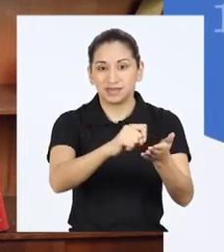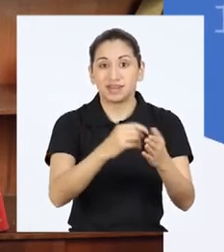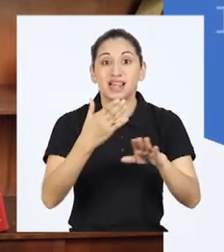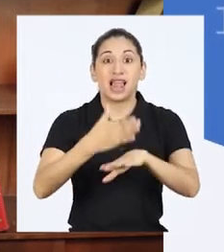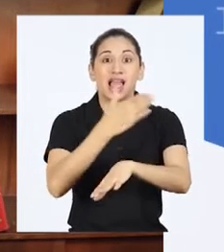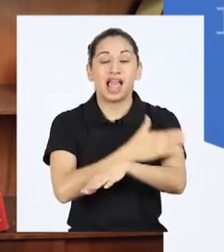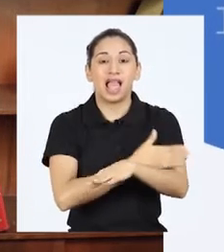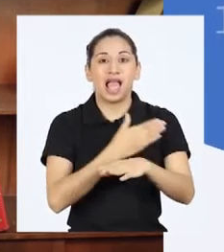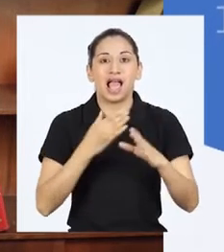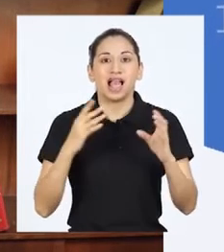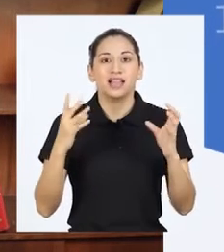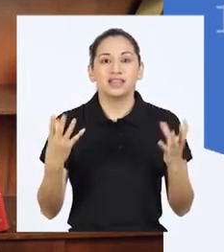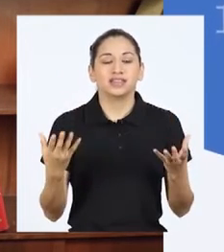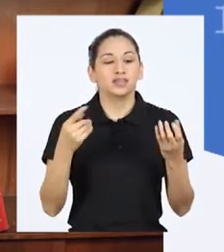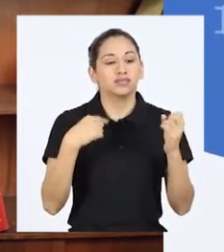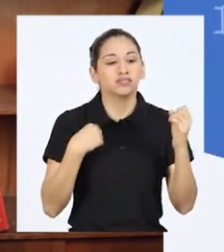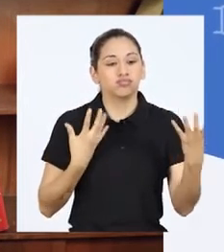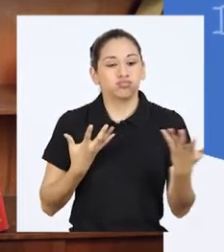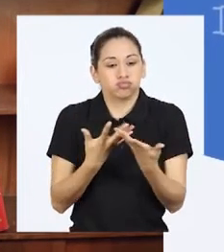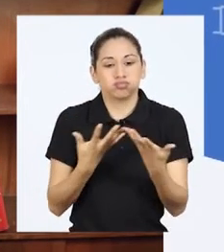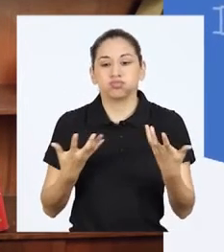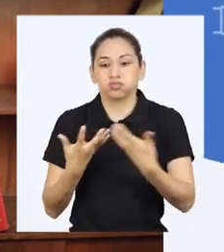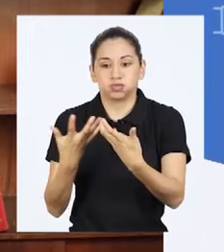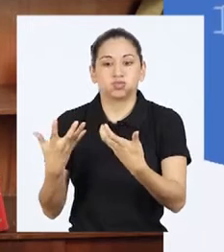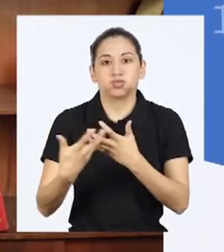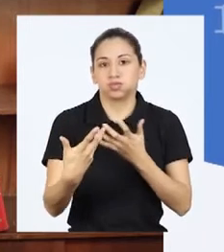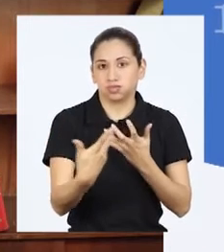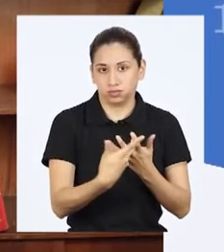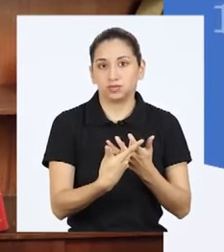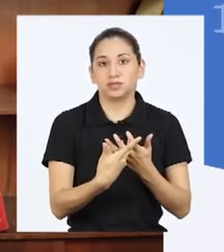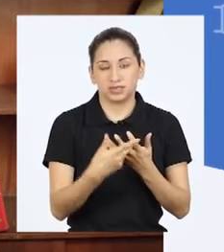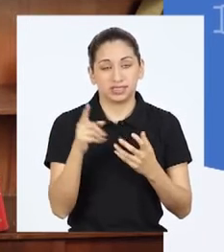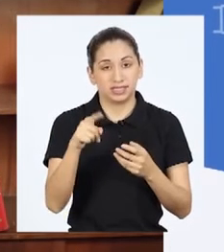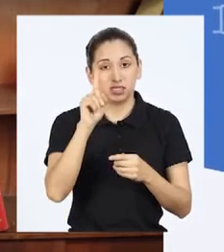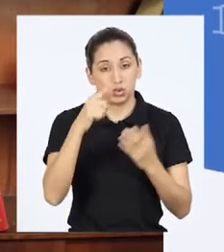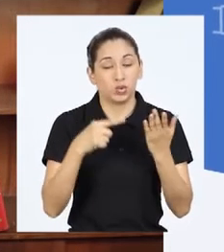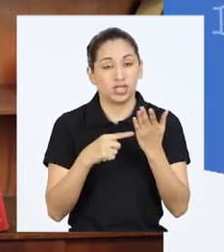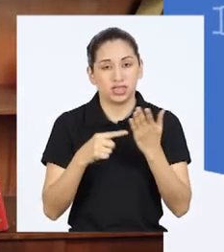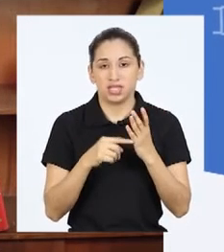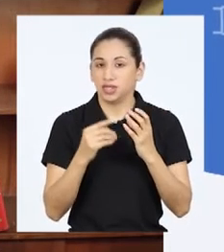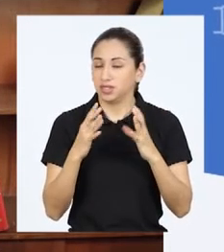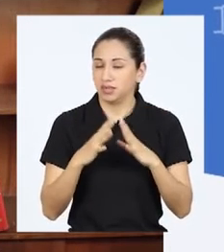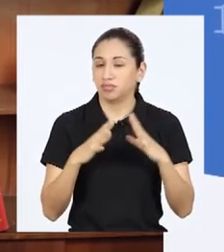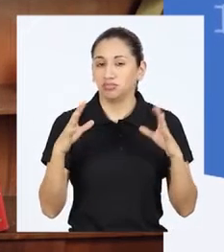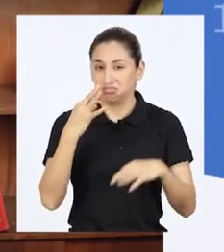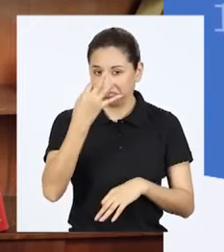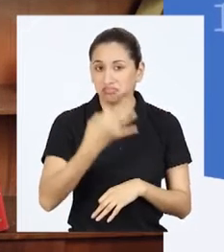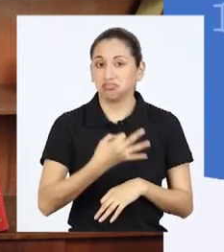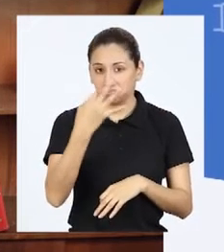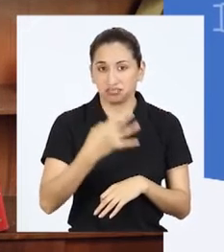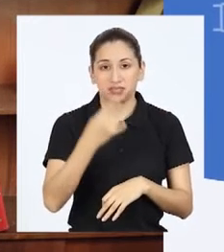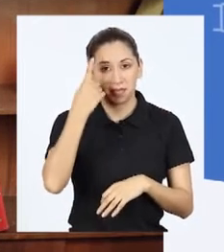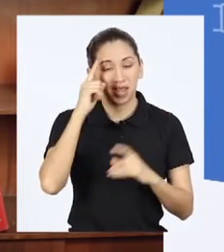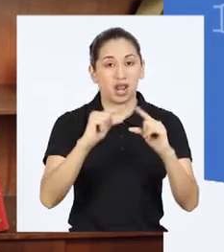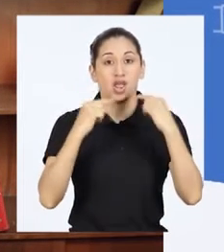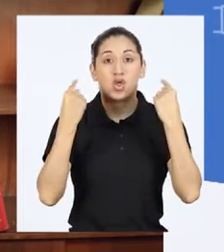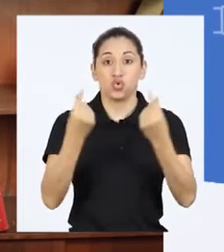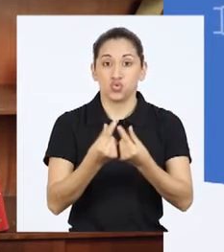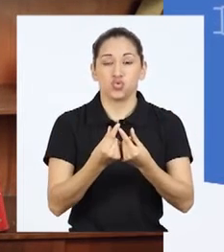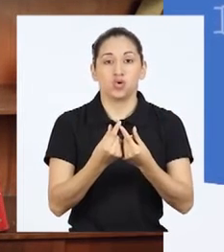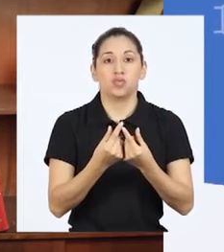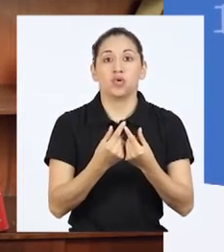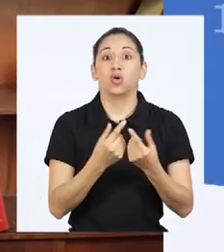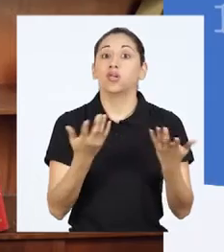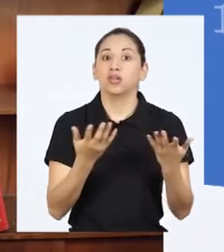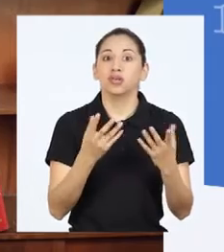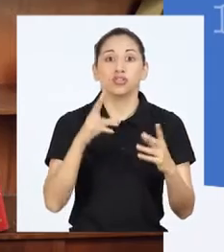ponerla en común con las y los demás. Esta es una técnica muy eficaz para grupos de personas